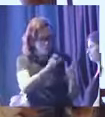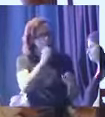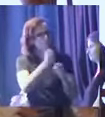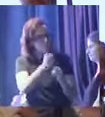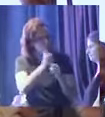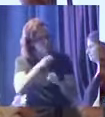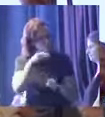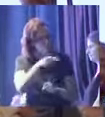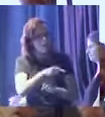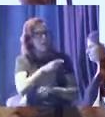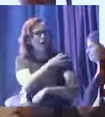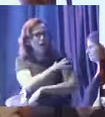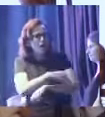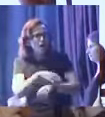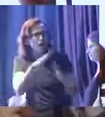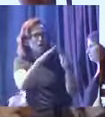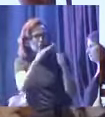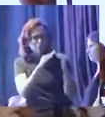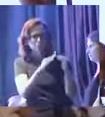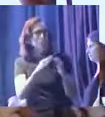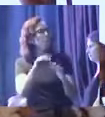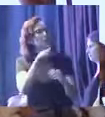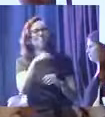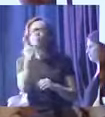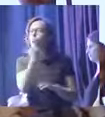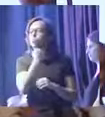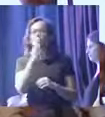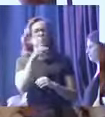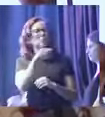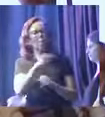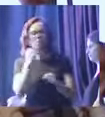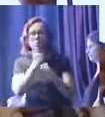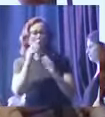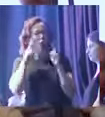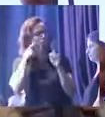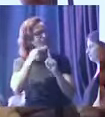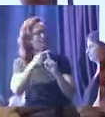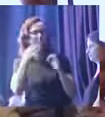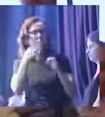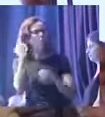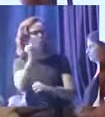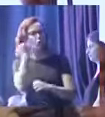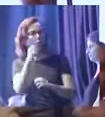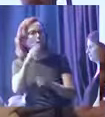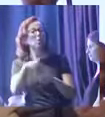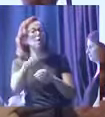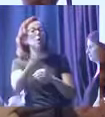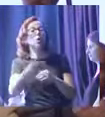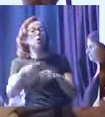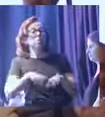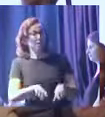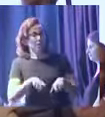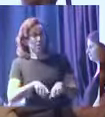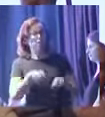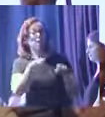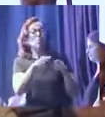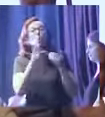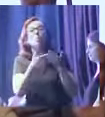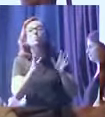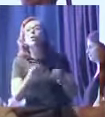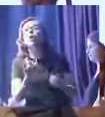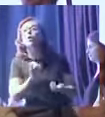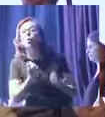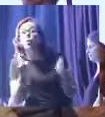asentamientos va a ser un objetivo clave en la próxima intendencia. Y eso empieza por ayudar,